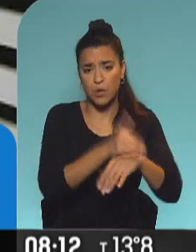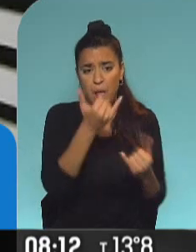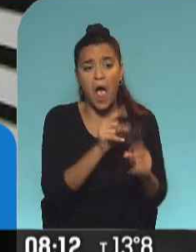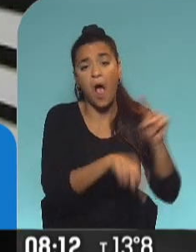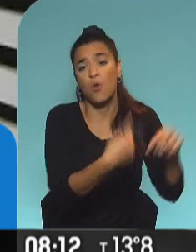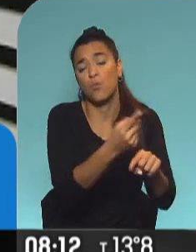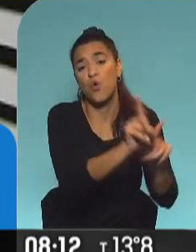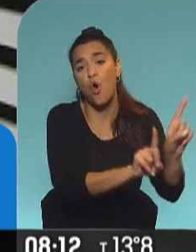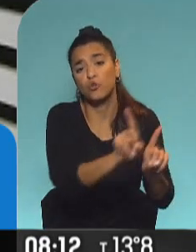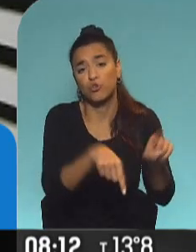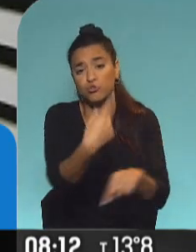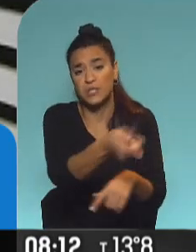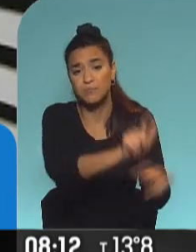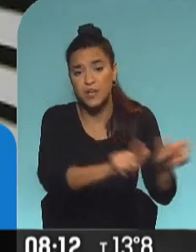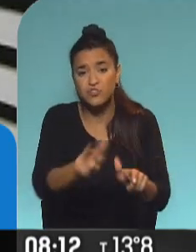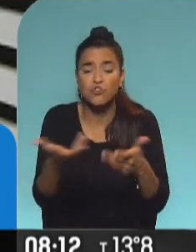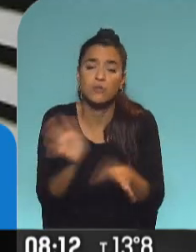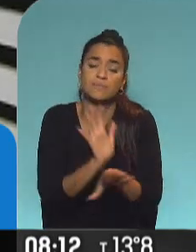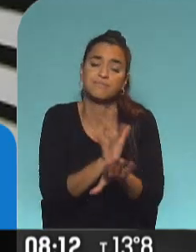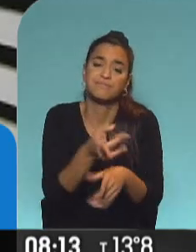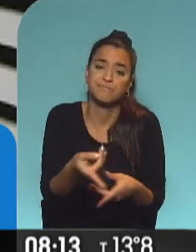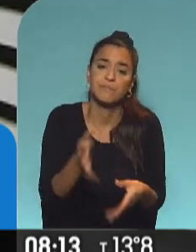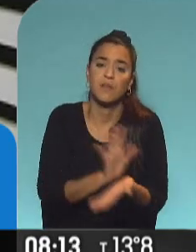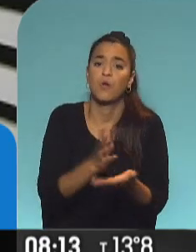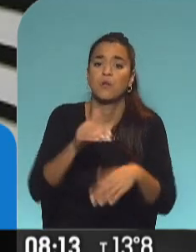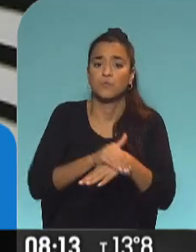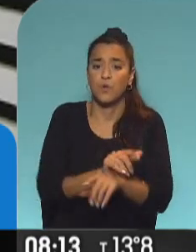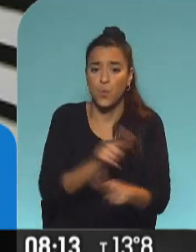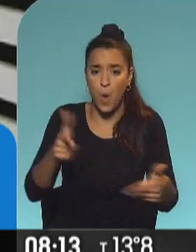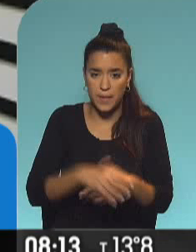y hay actitudes que ya hemos visto que lindan muchas veces con lo irresponsable.